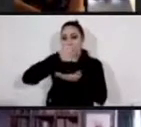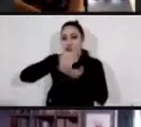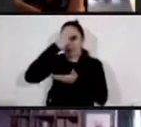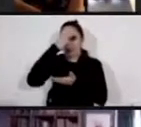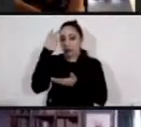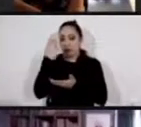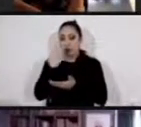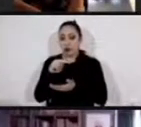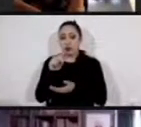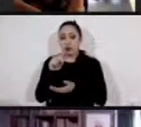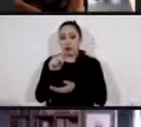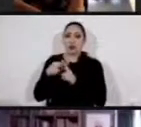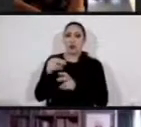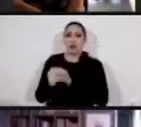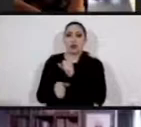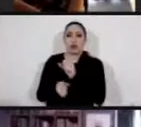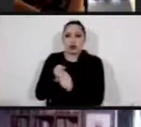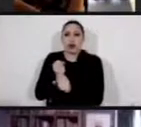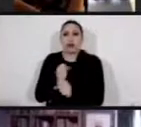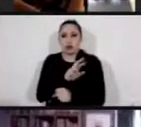larga, reconocida y